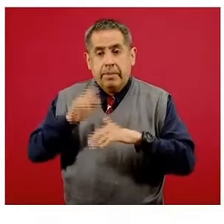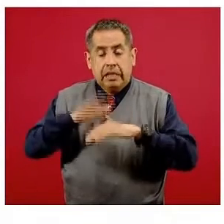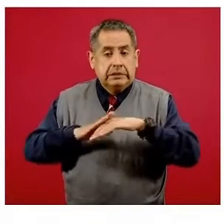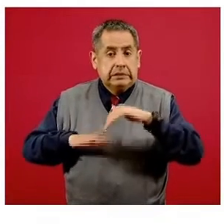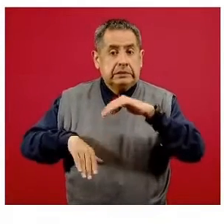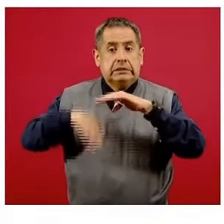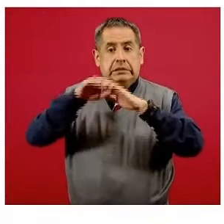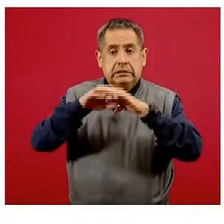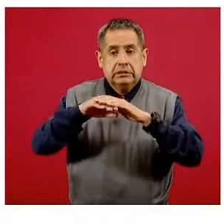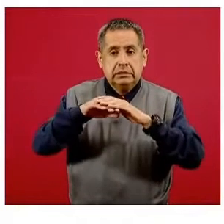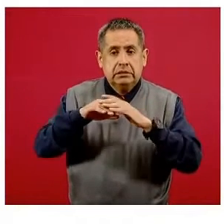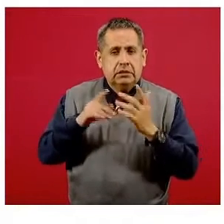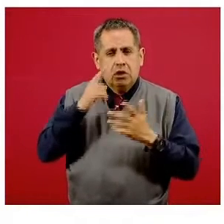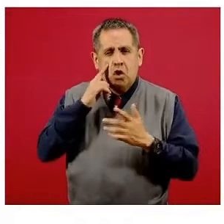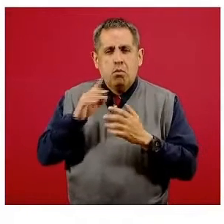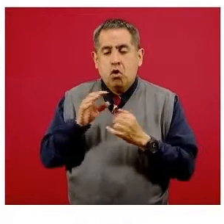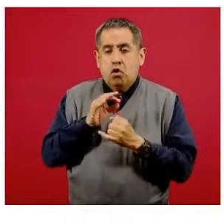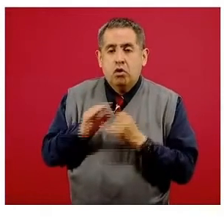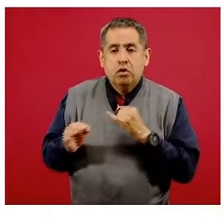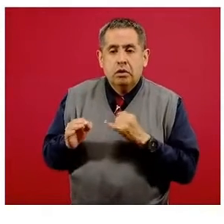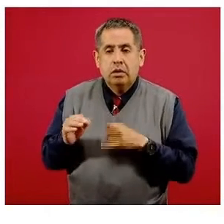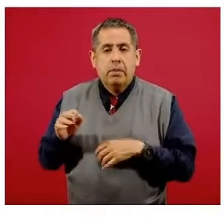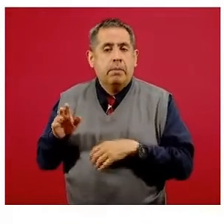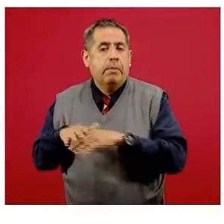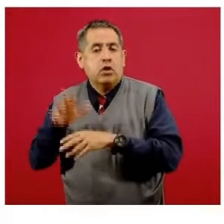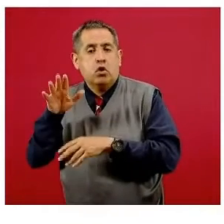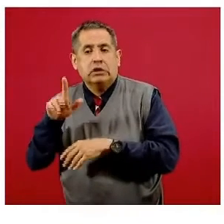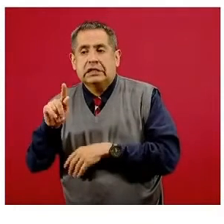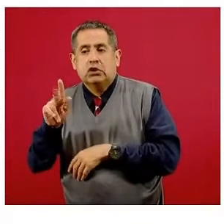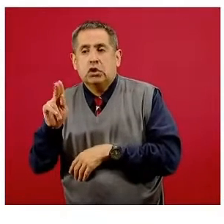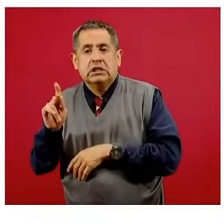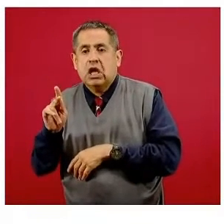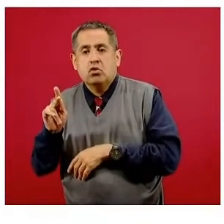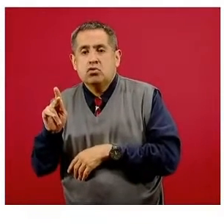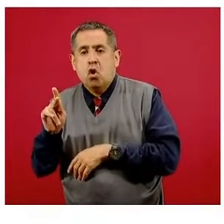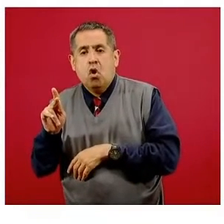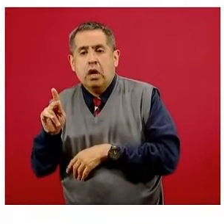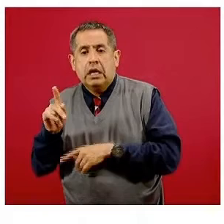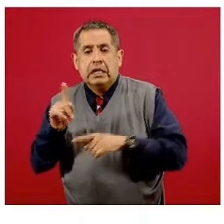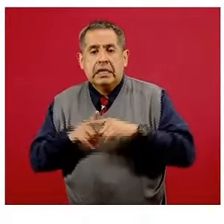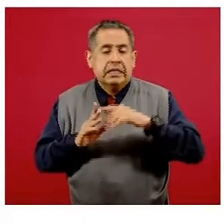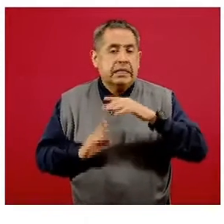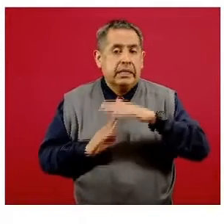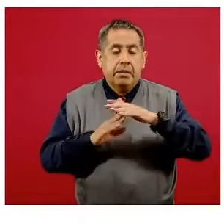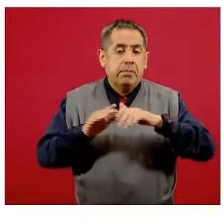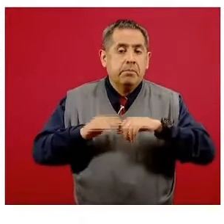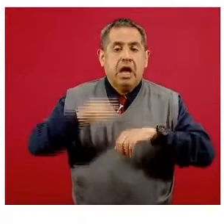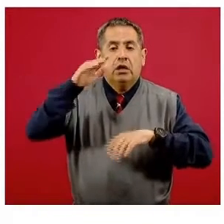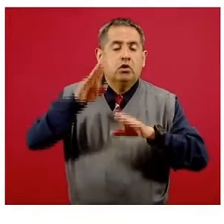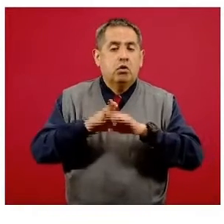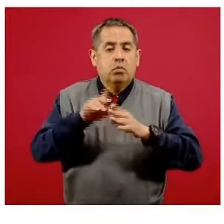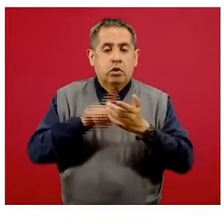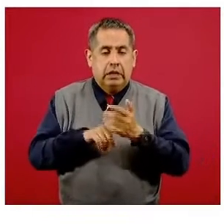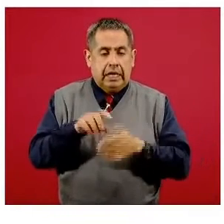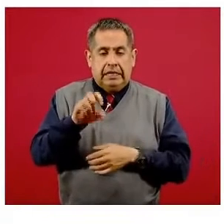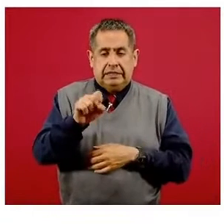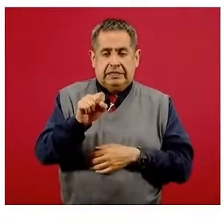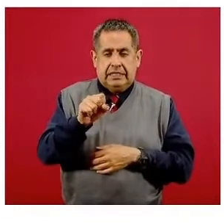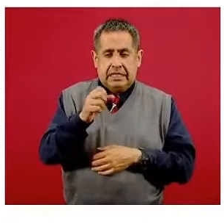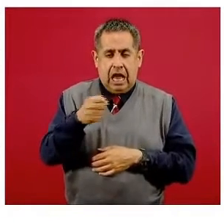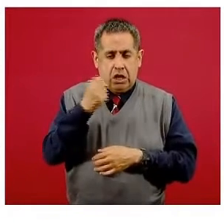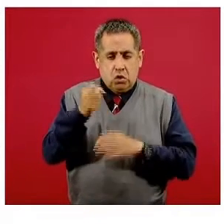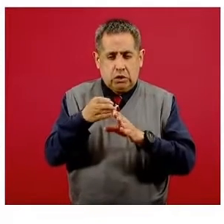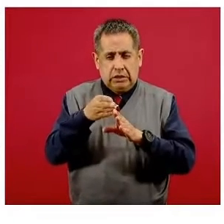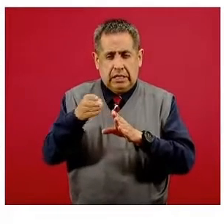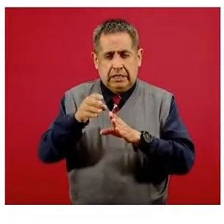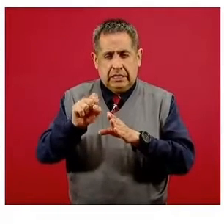no se encuentra al final de la vida en las edades mayores de 70, 80 años, sino está en torno a los 60 años y